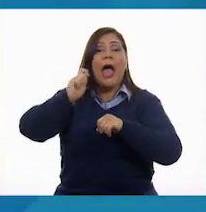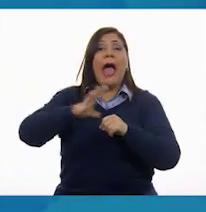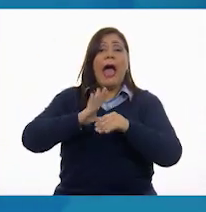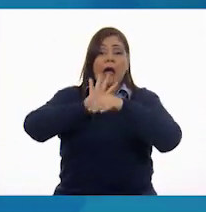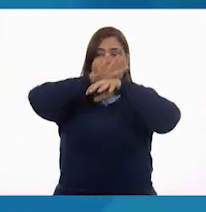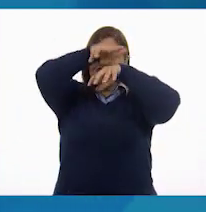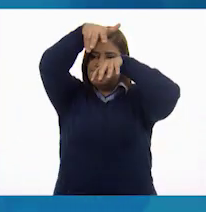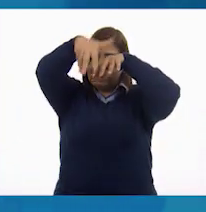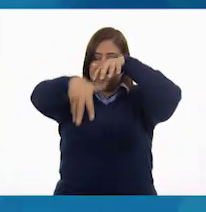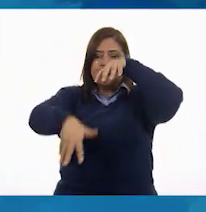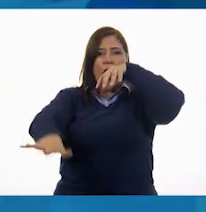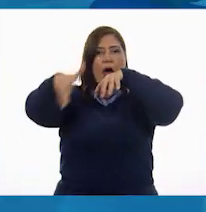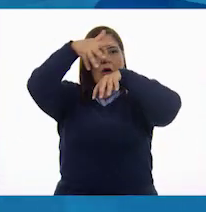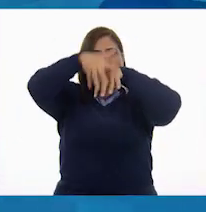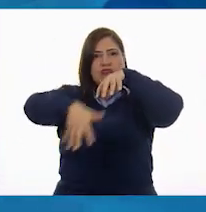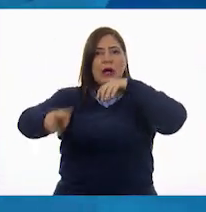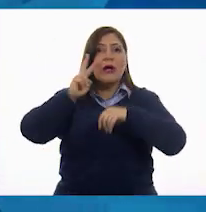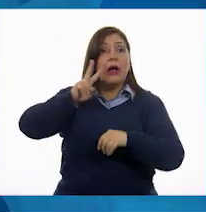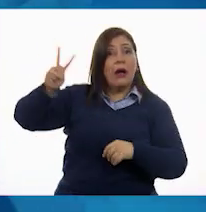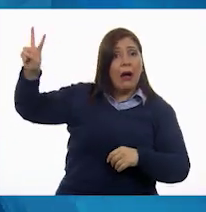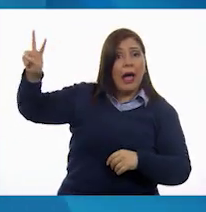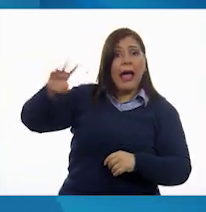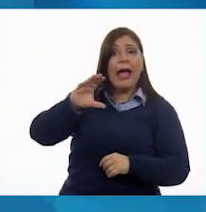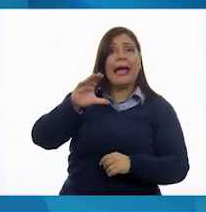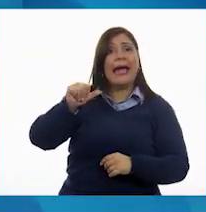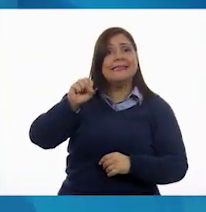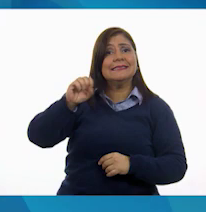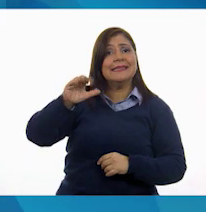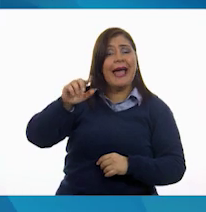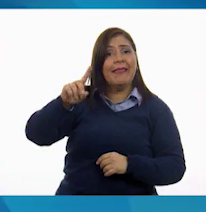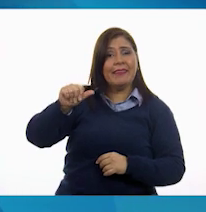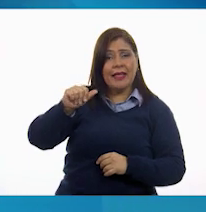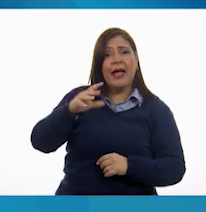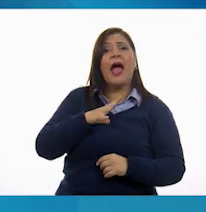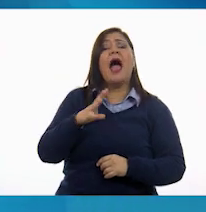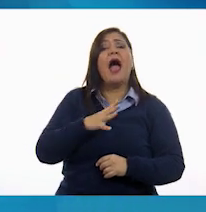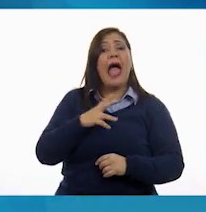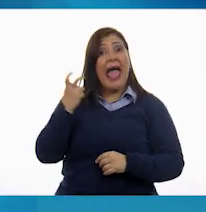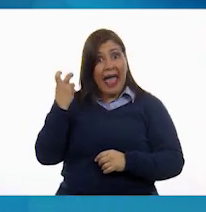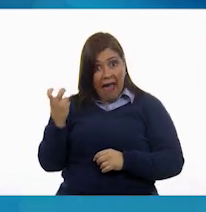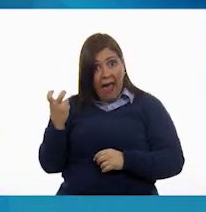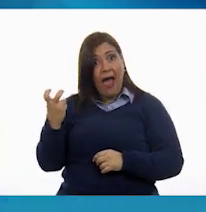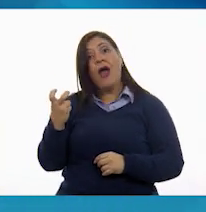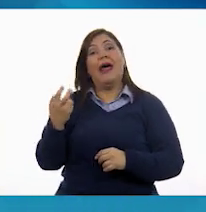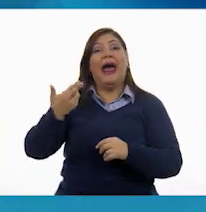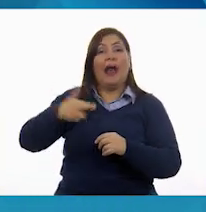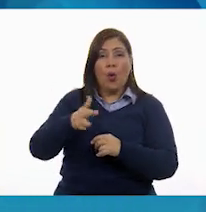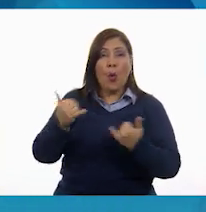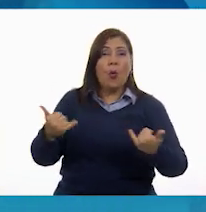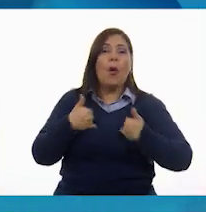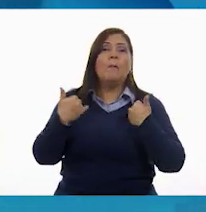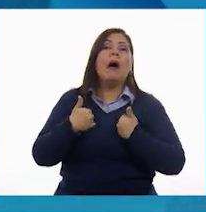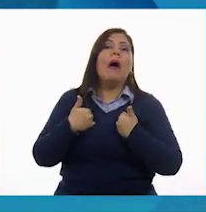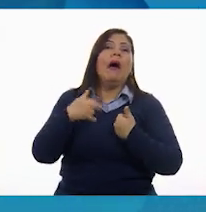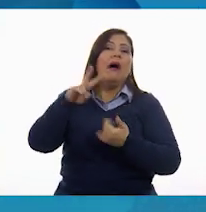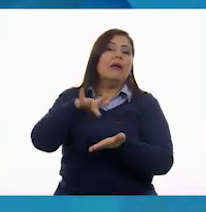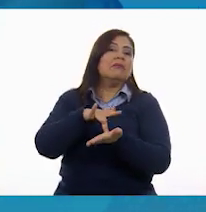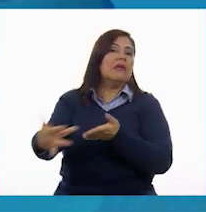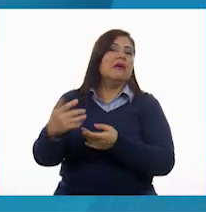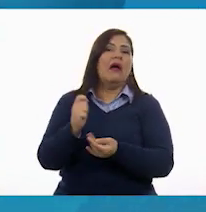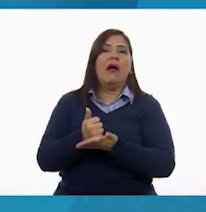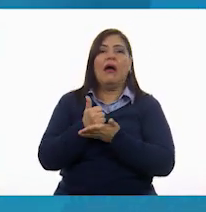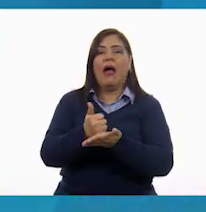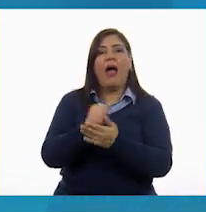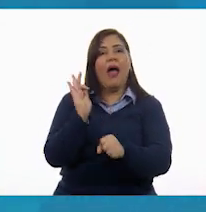cascadas, caídas de agua. Y fíjate que este tipo de ríos ayudan mucho al ser humano,